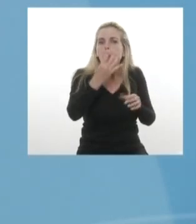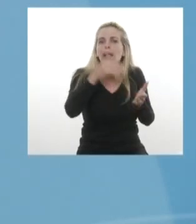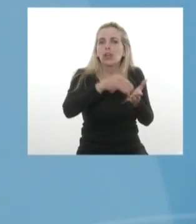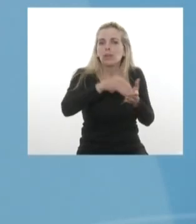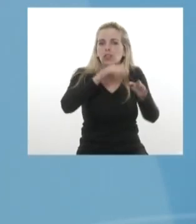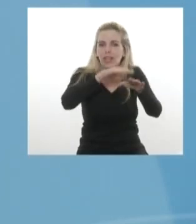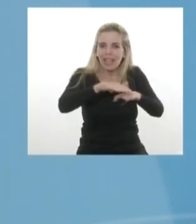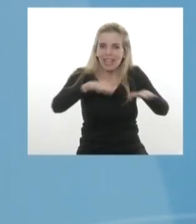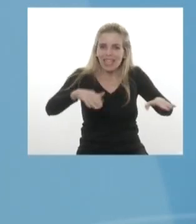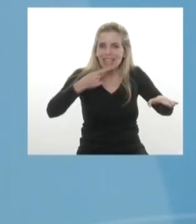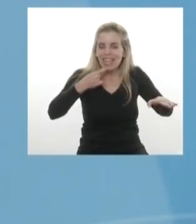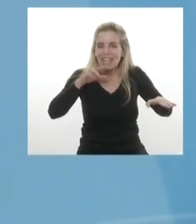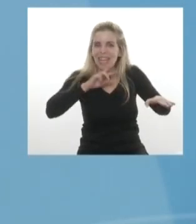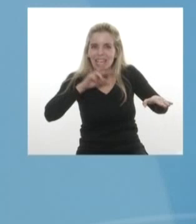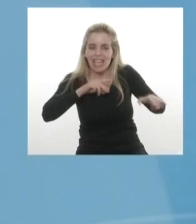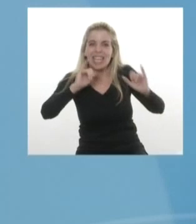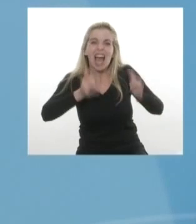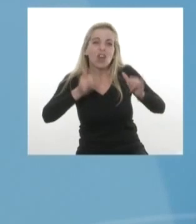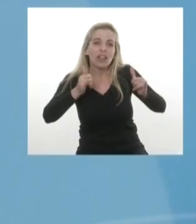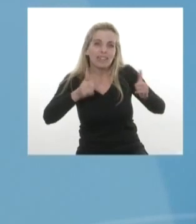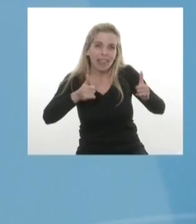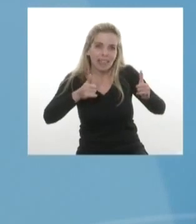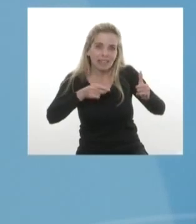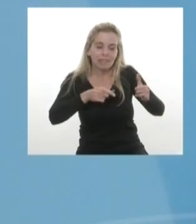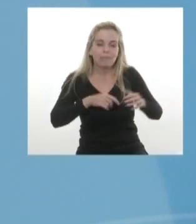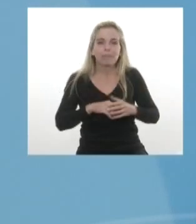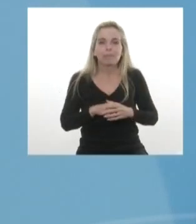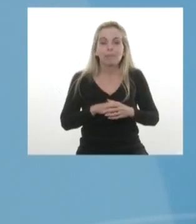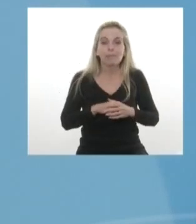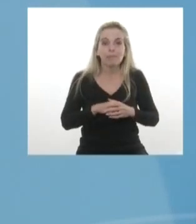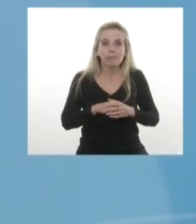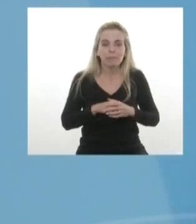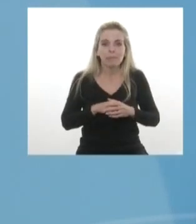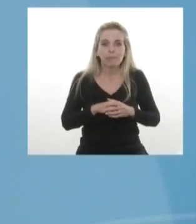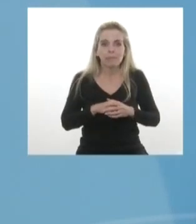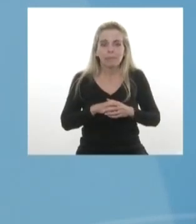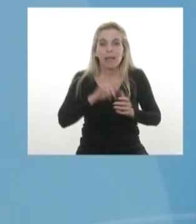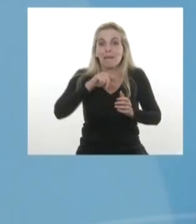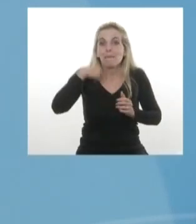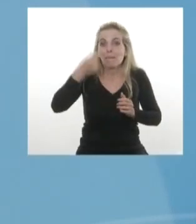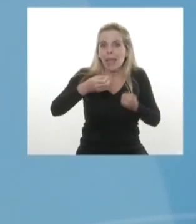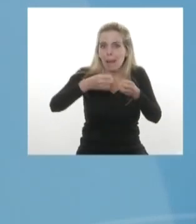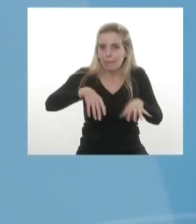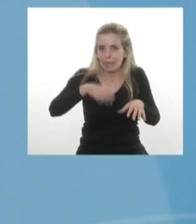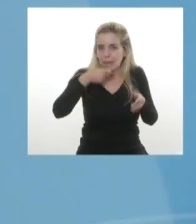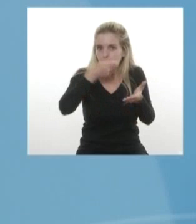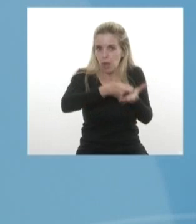niños, niñas y adolescentes. Mañana mismo iniciamos el pago.